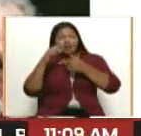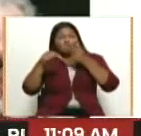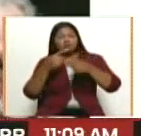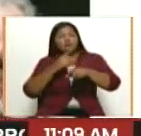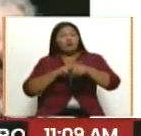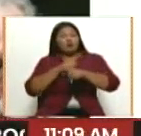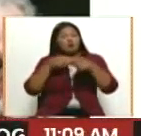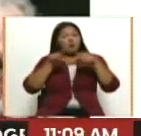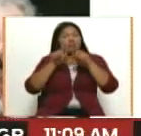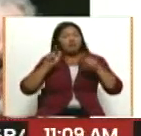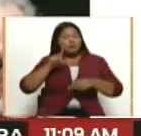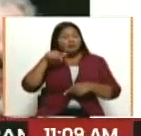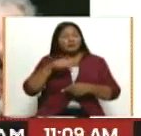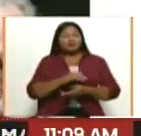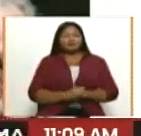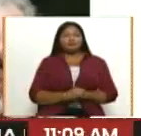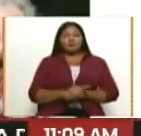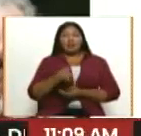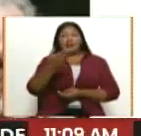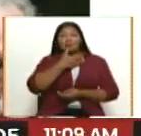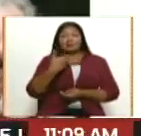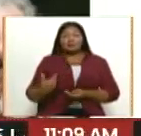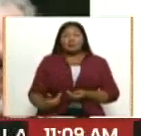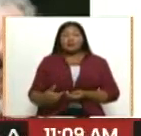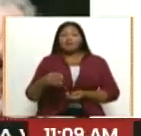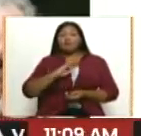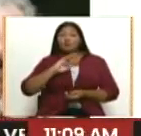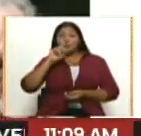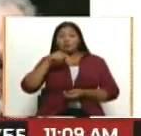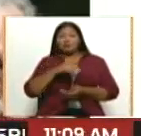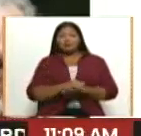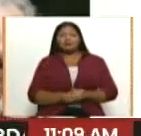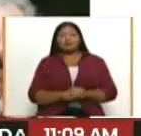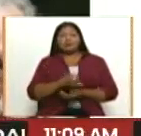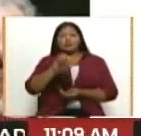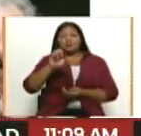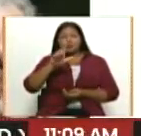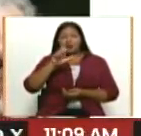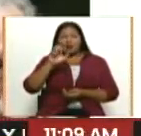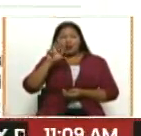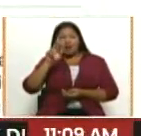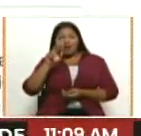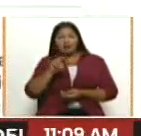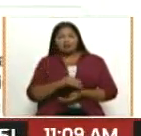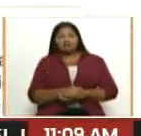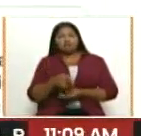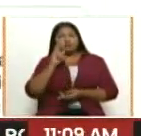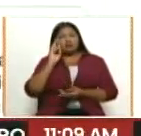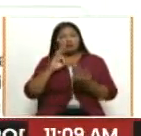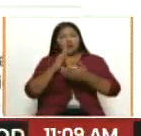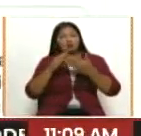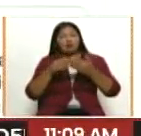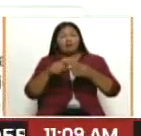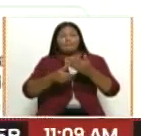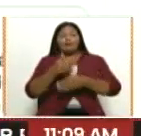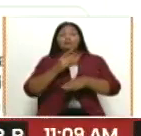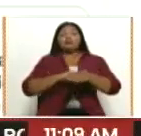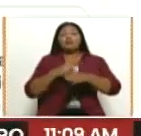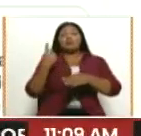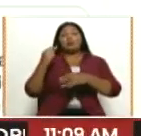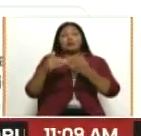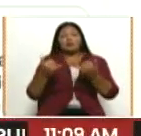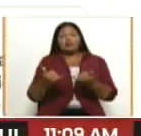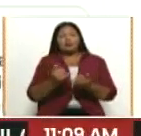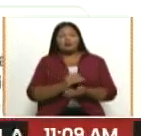horas. Recordemos que él era presidente del CELAR allí. Mire, fíjate, el funcionario con más tiempo en ejercicio. Claro,